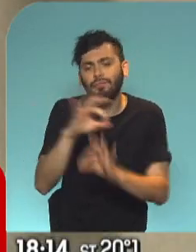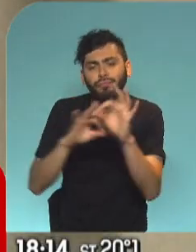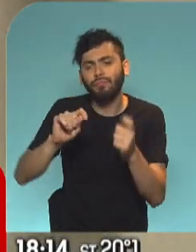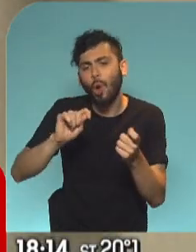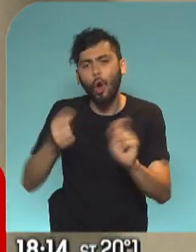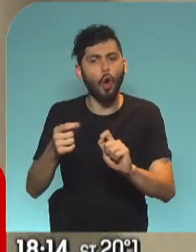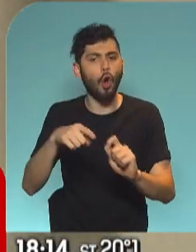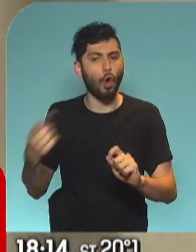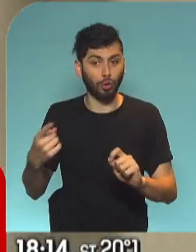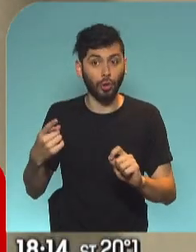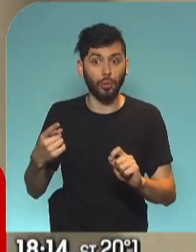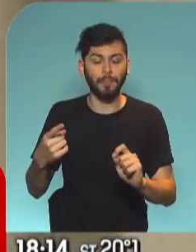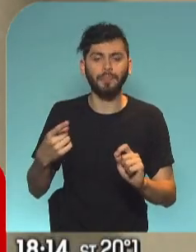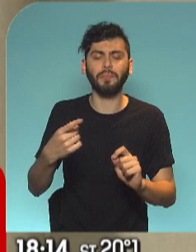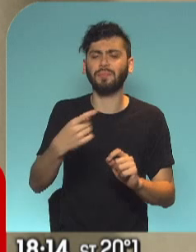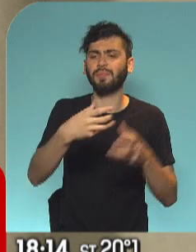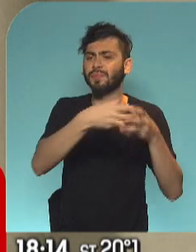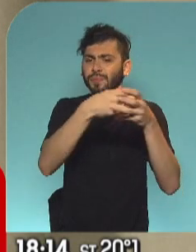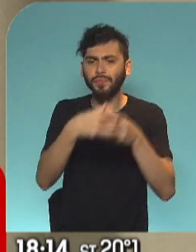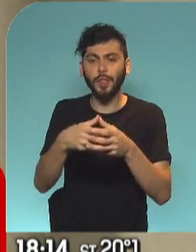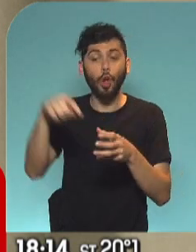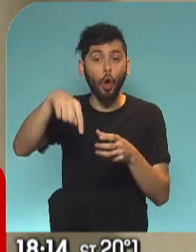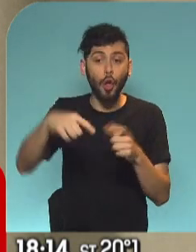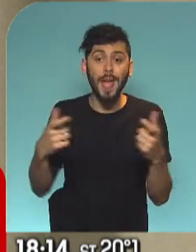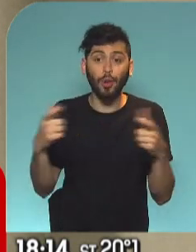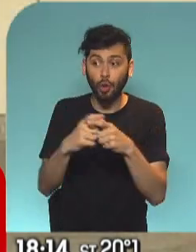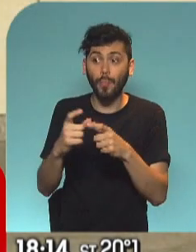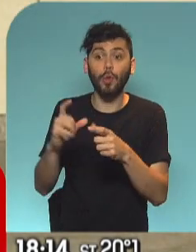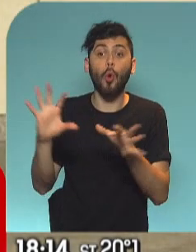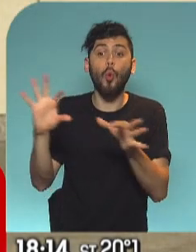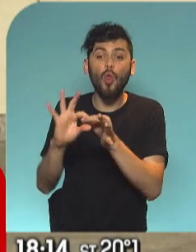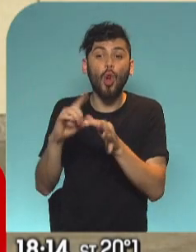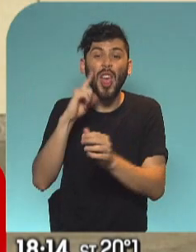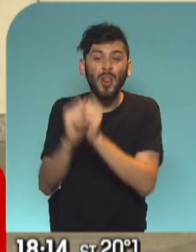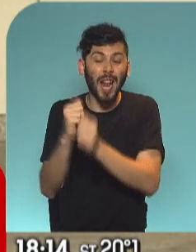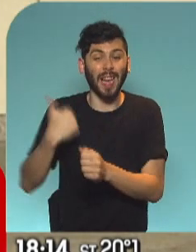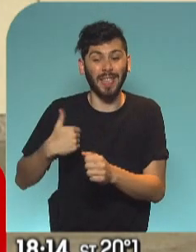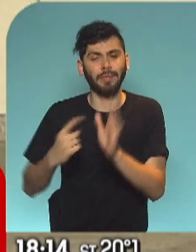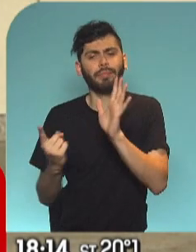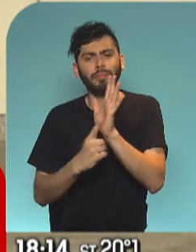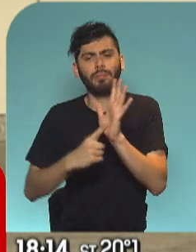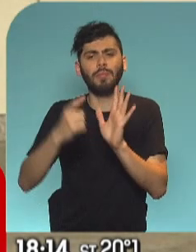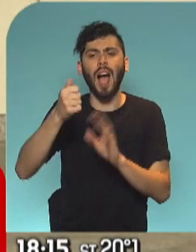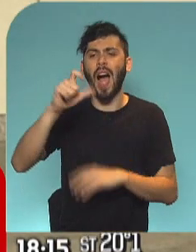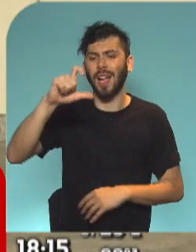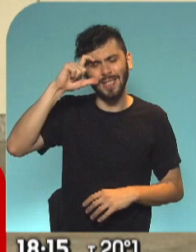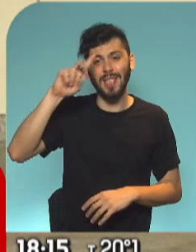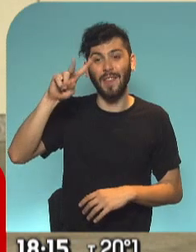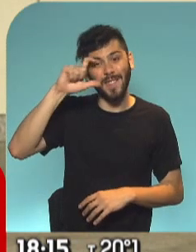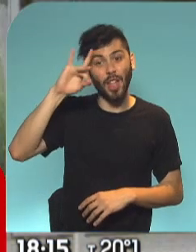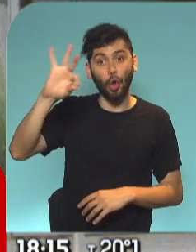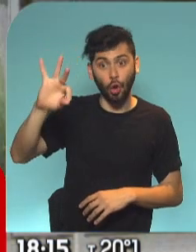Monetario. ¿Y qué es de lo que se habló en esta reunión de la Unión Industrial Argentina a cargo de Miguel Acevedo y el Fondo Monetario